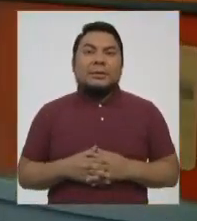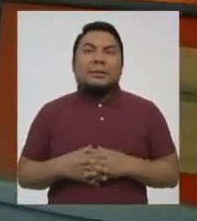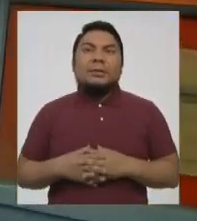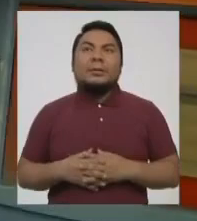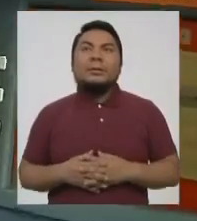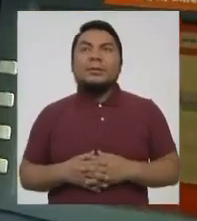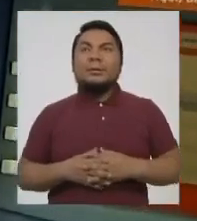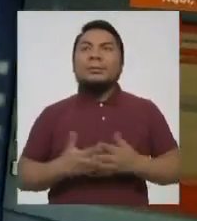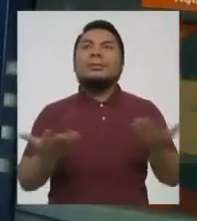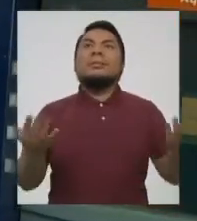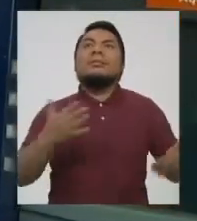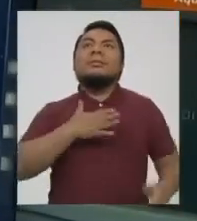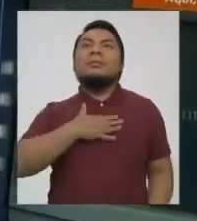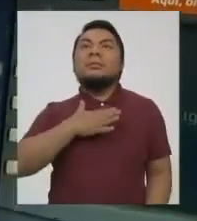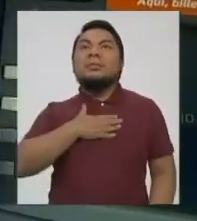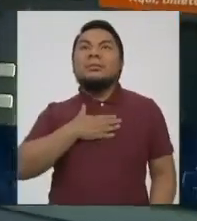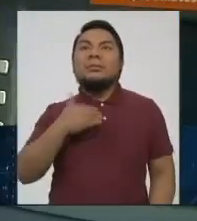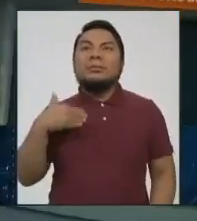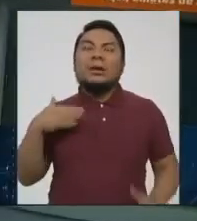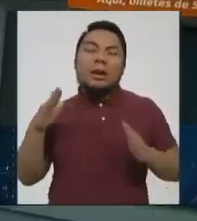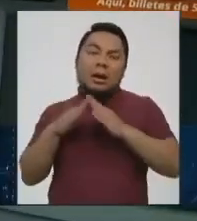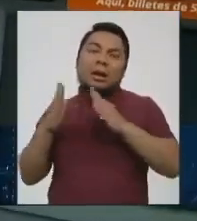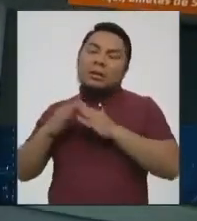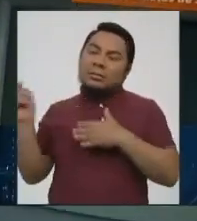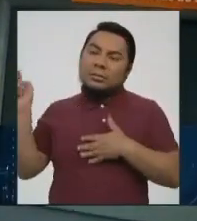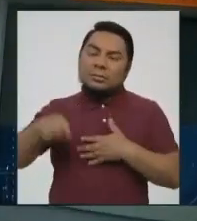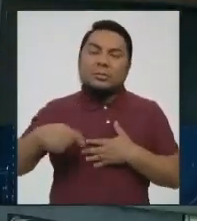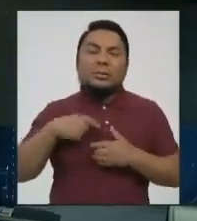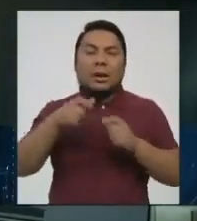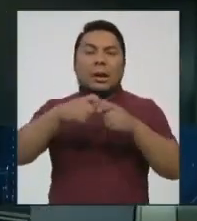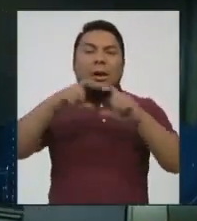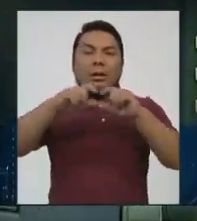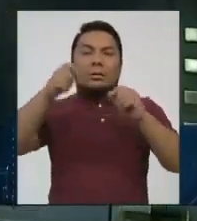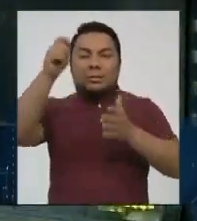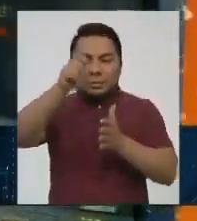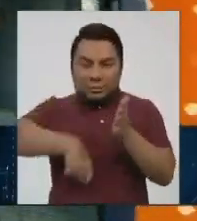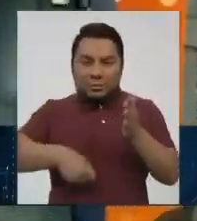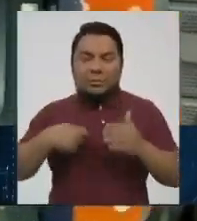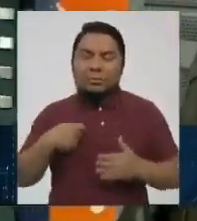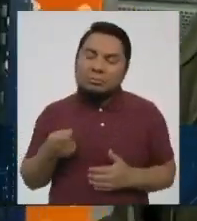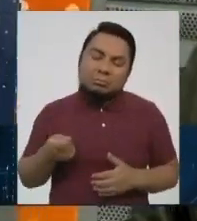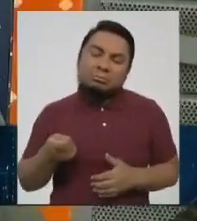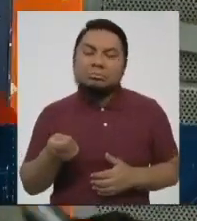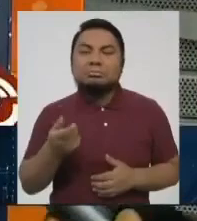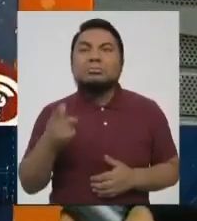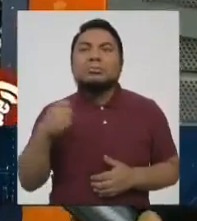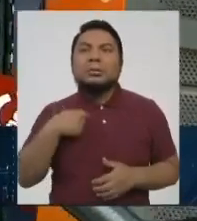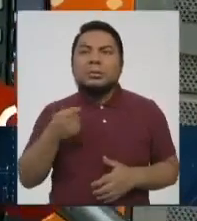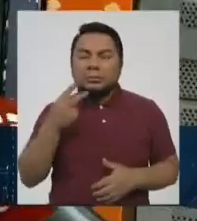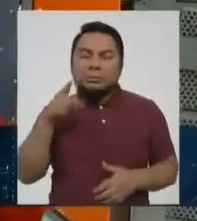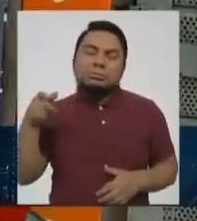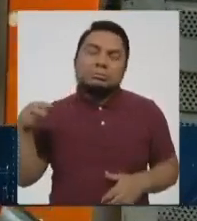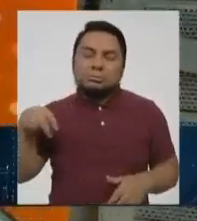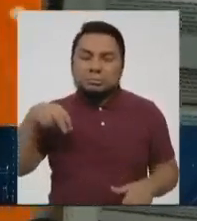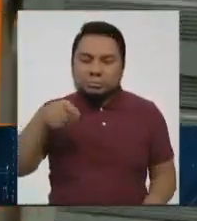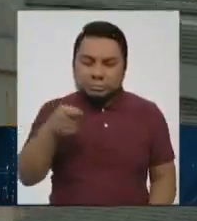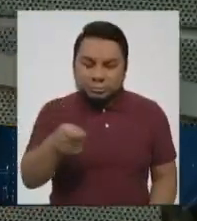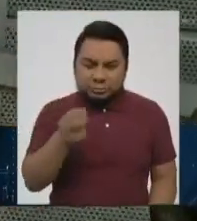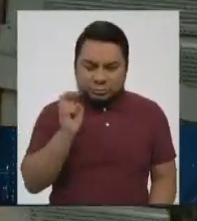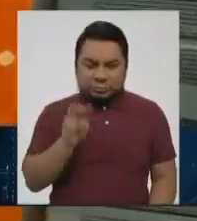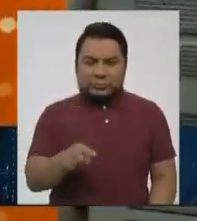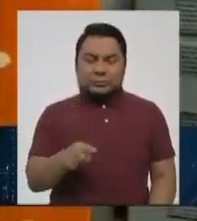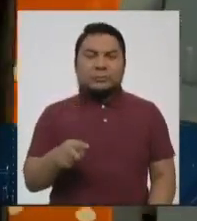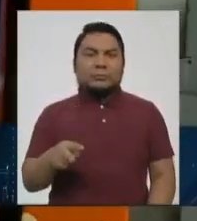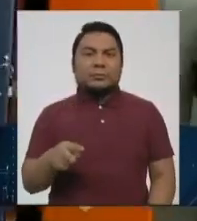Justo yo salgo de casa, vengo a retirar el efectivo para ir a almorzar. Ingreso por aquí y veo que hay dinero y